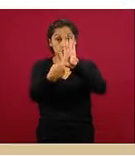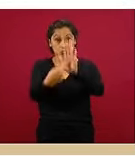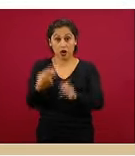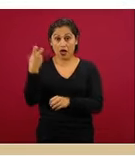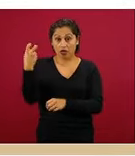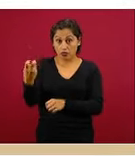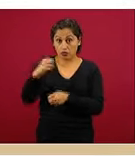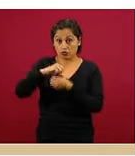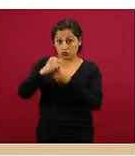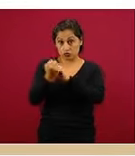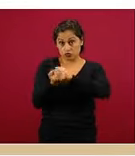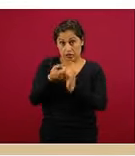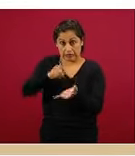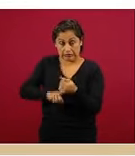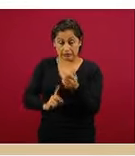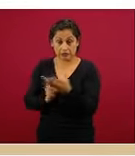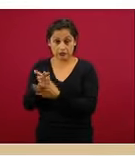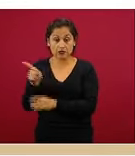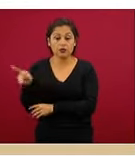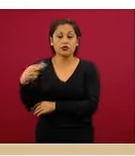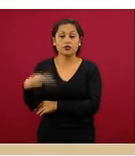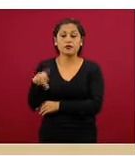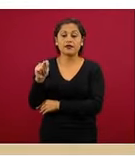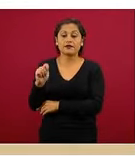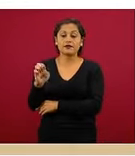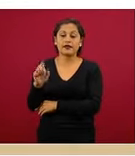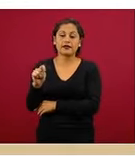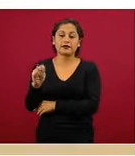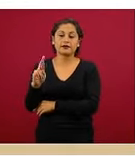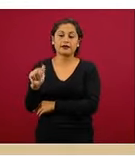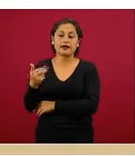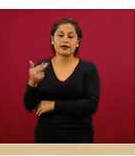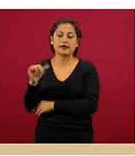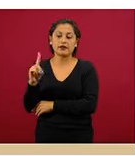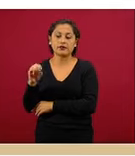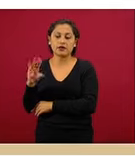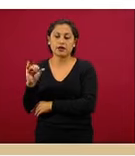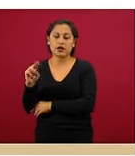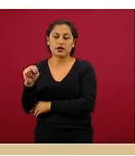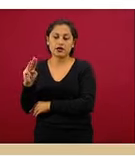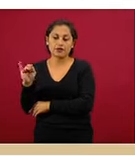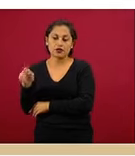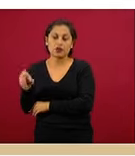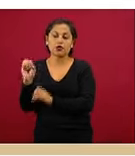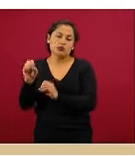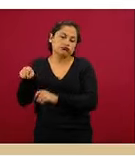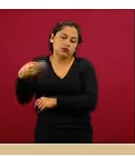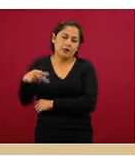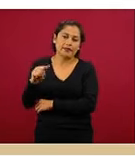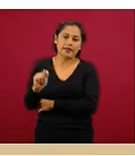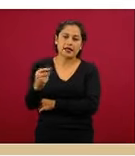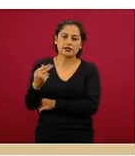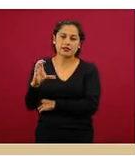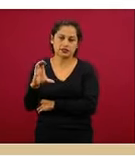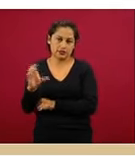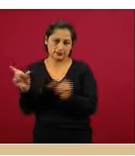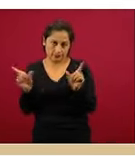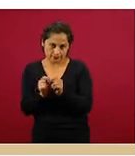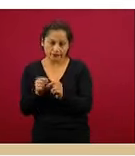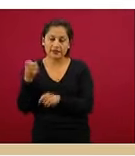En primer lugar tenemos una que se llama tetrahidrocannabinol o THC. Esa es la sustancia que genera el